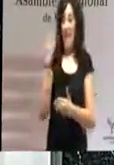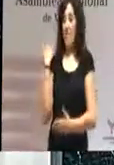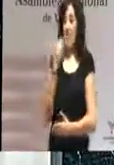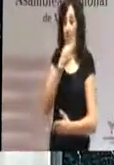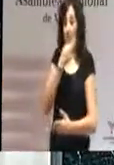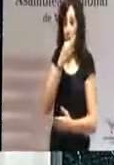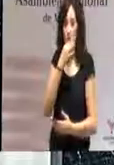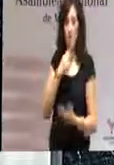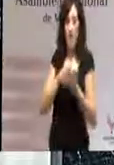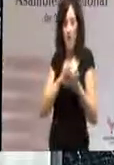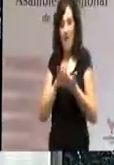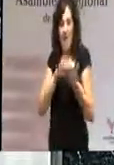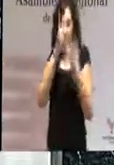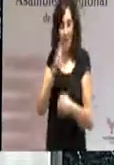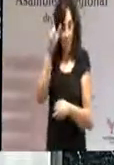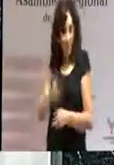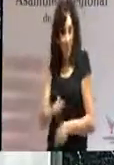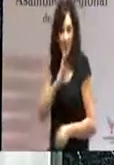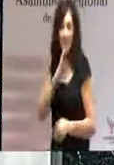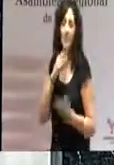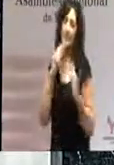ayer.